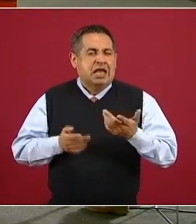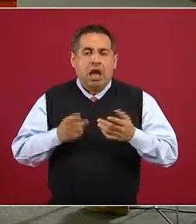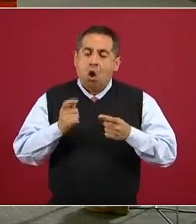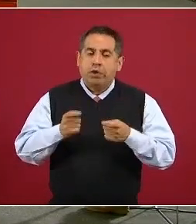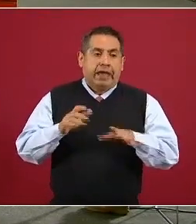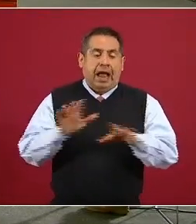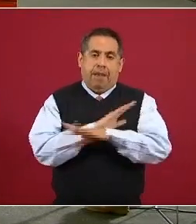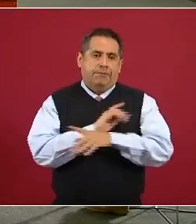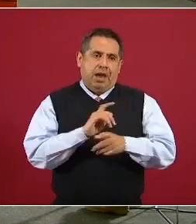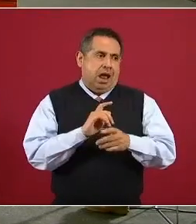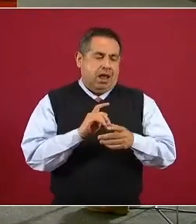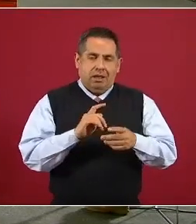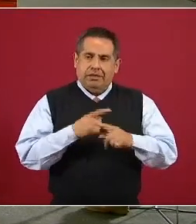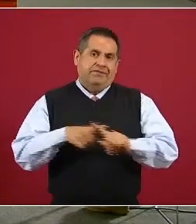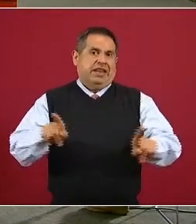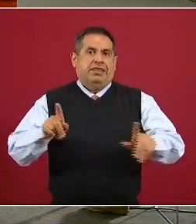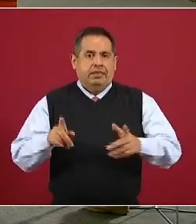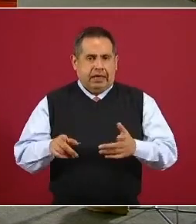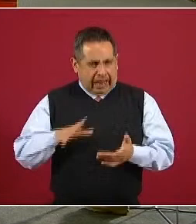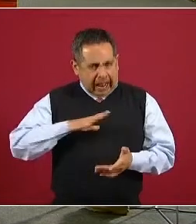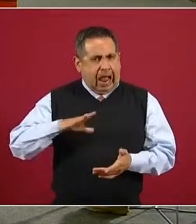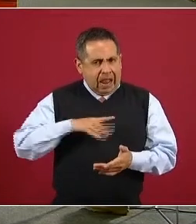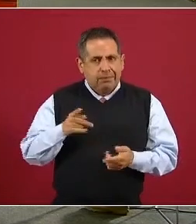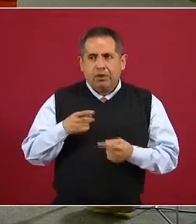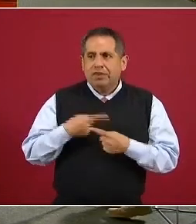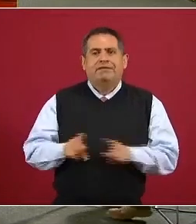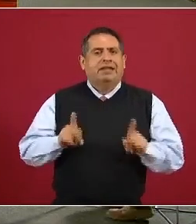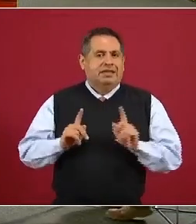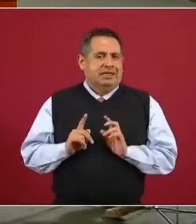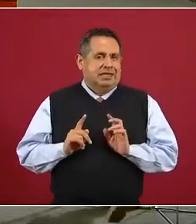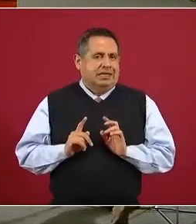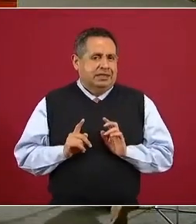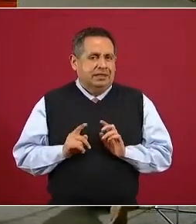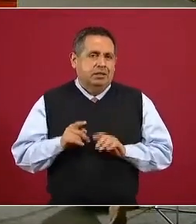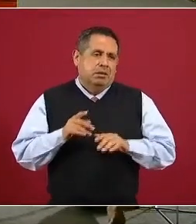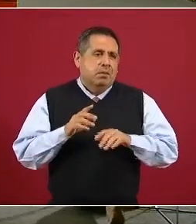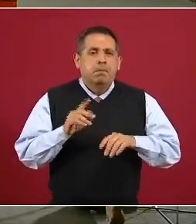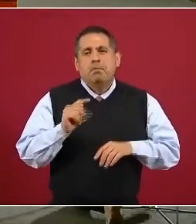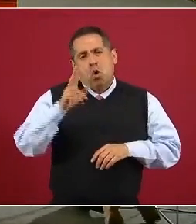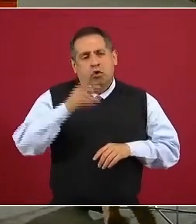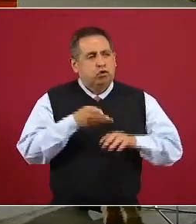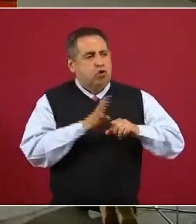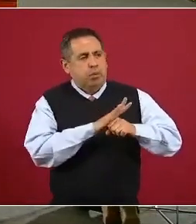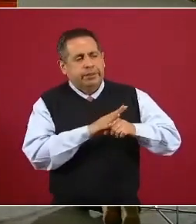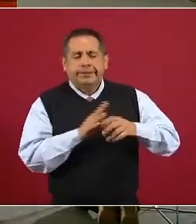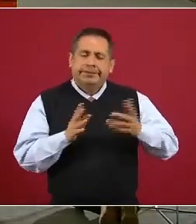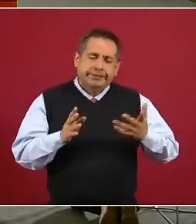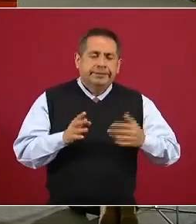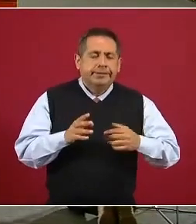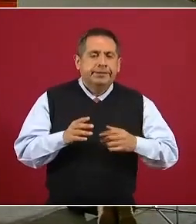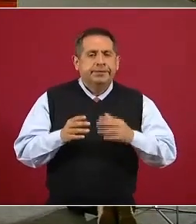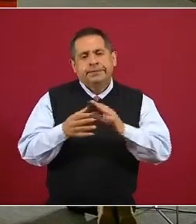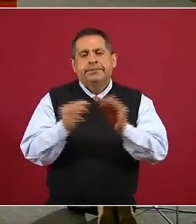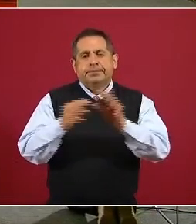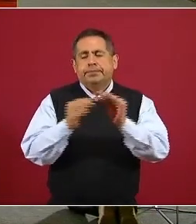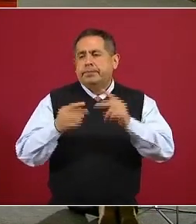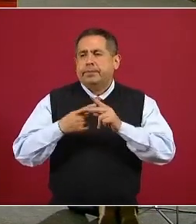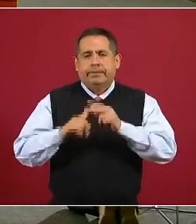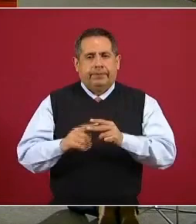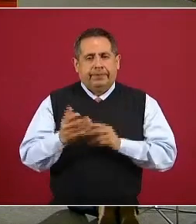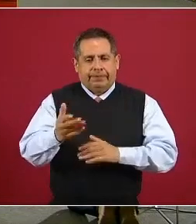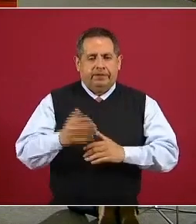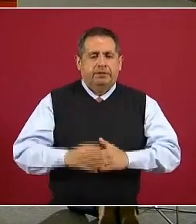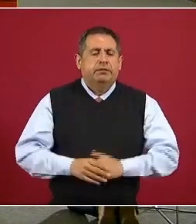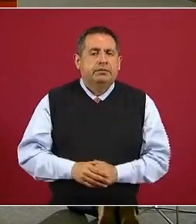cambia para adaptarse justamente a las condiciones de la enfermedad COVID-19. Así es que damos inicio